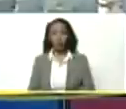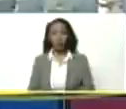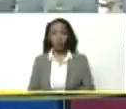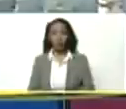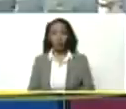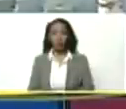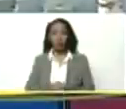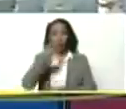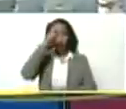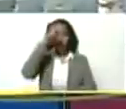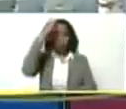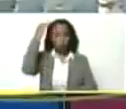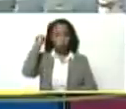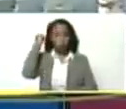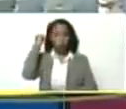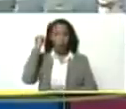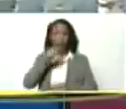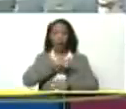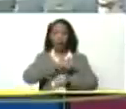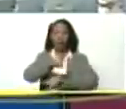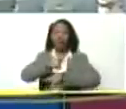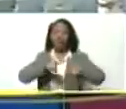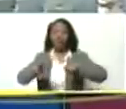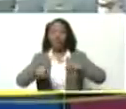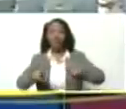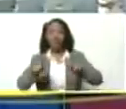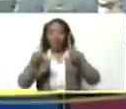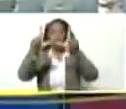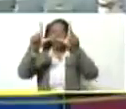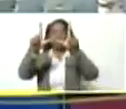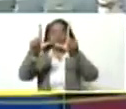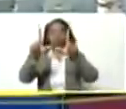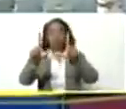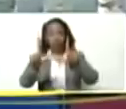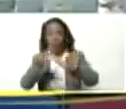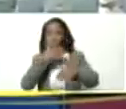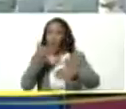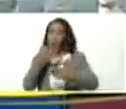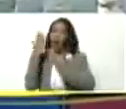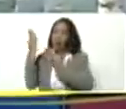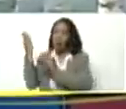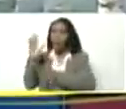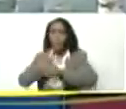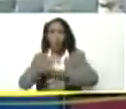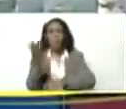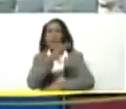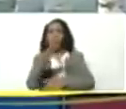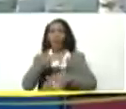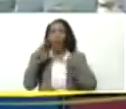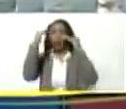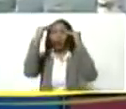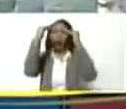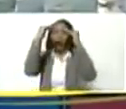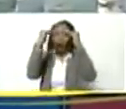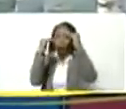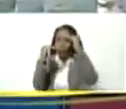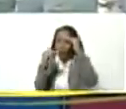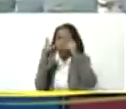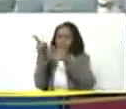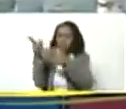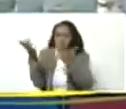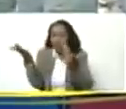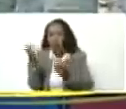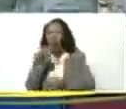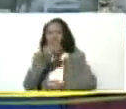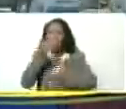Alfred Nazaré, para que dirijan las tomas. Bueno, mejoren ahí, ¿vale? Porque aparece uno así como por abajo, ahí.